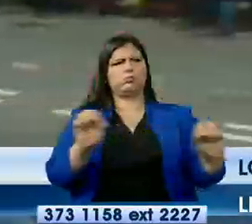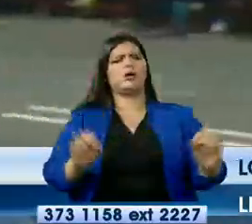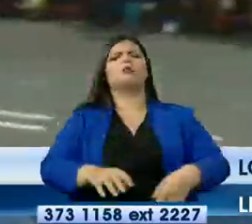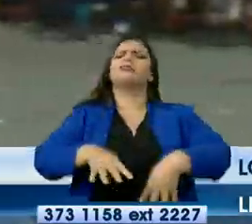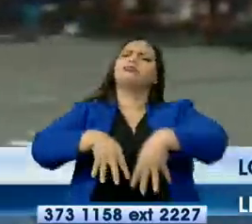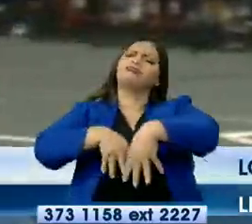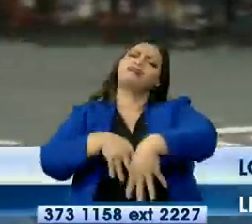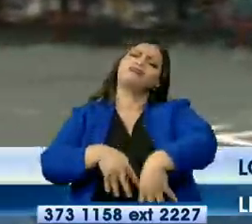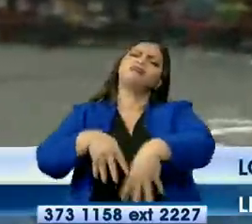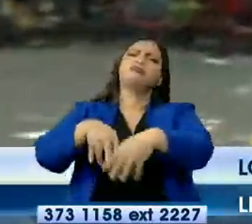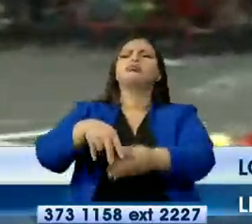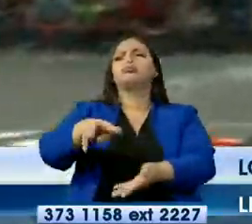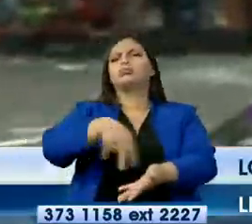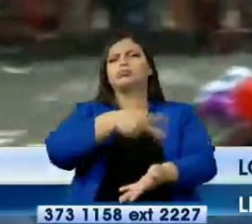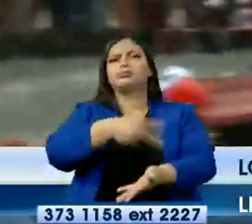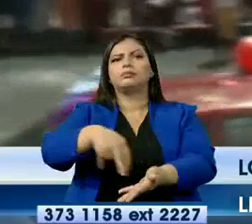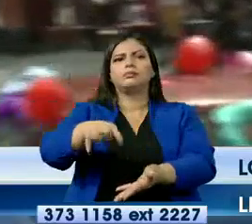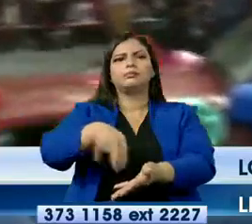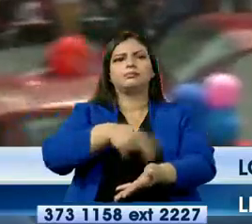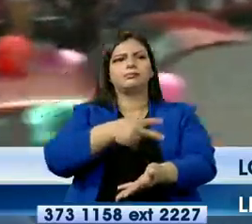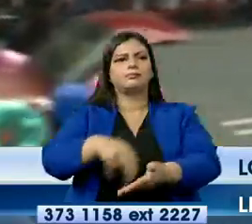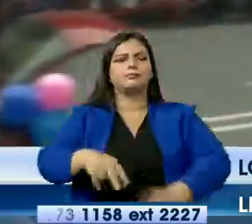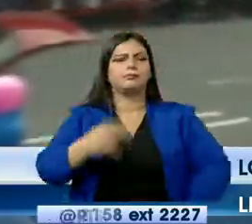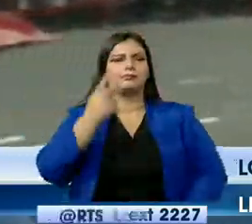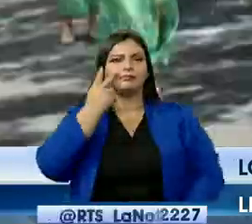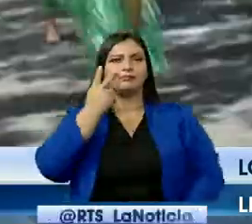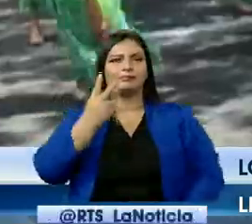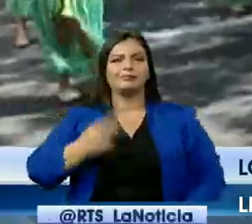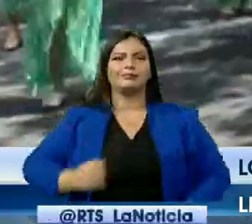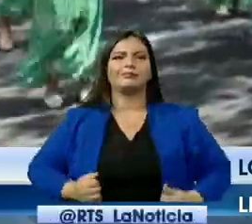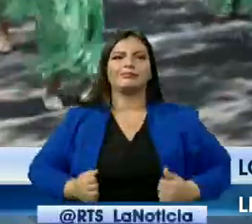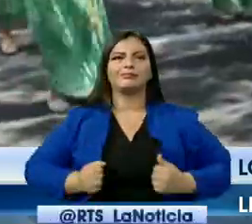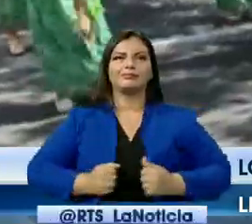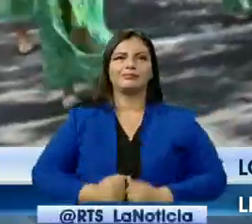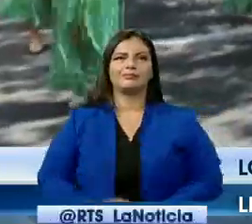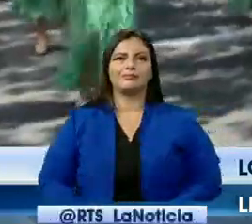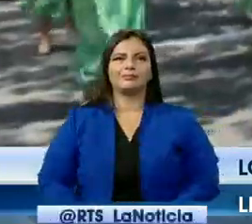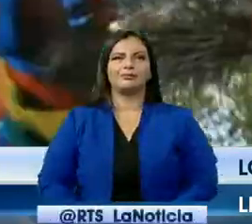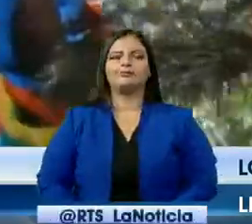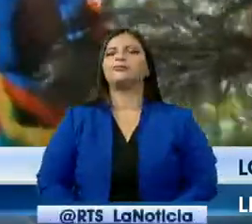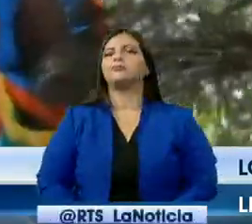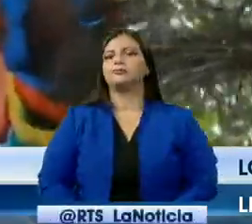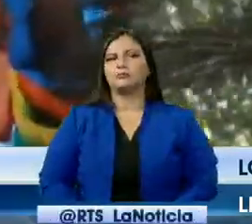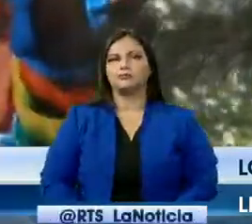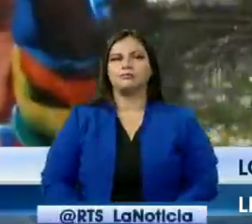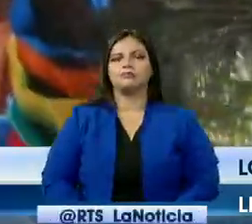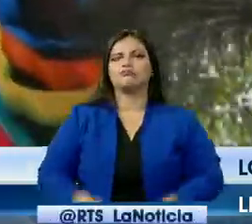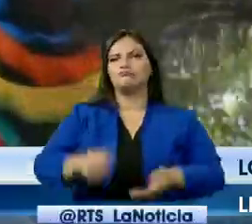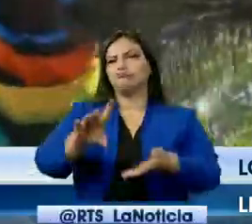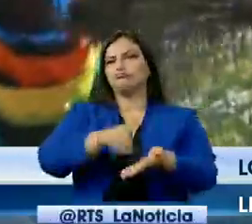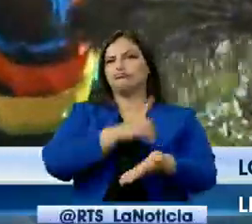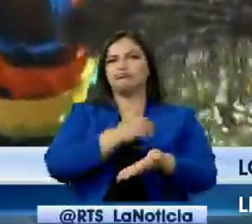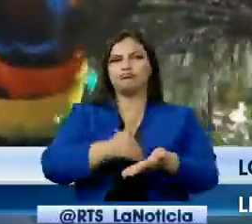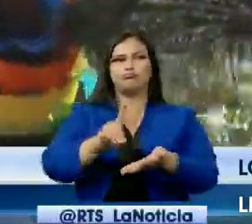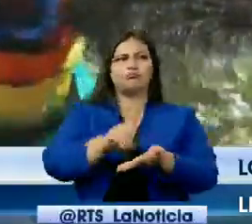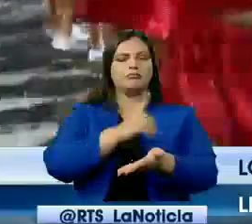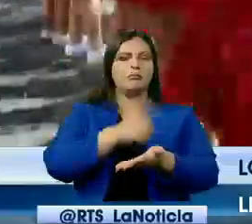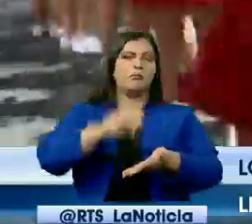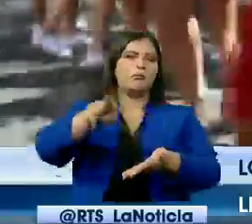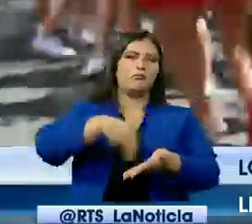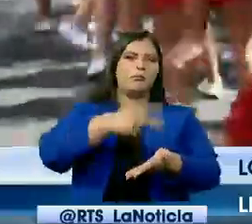que llenó el graderío de la Tribuna del Sur. Entre ellos estuvieron batucadas, teatro urbano, carros